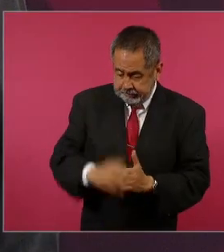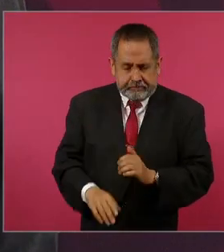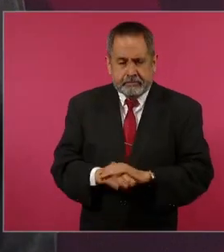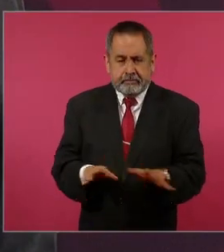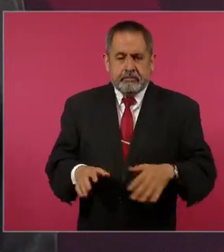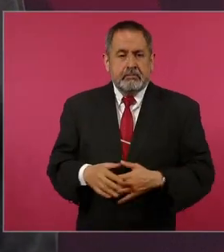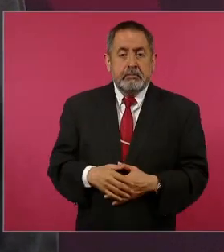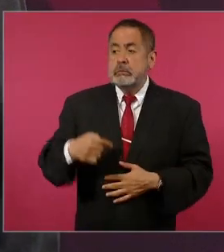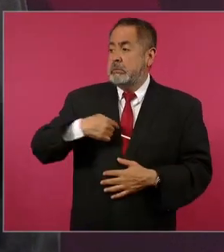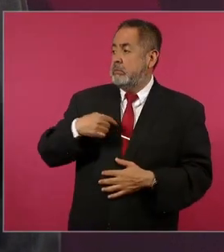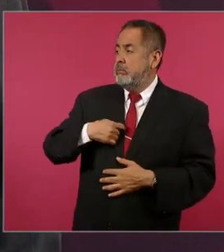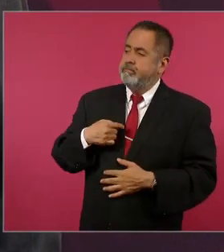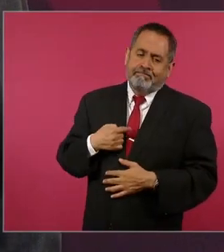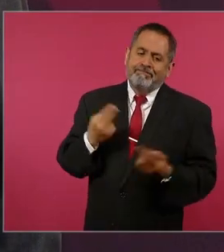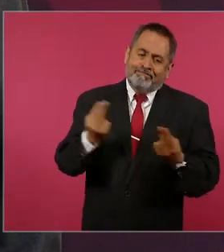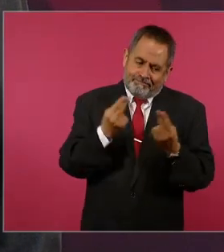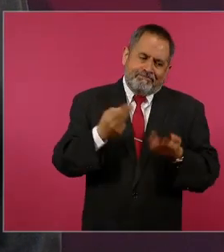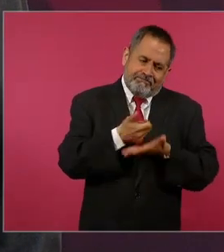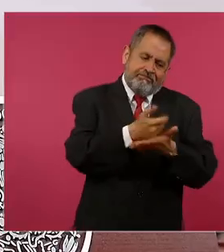no,